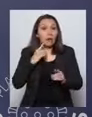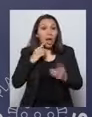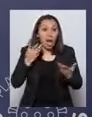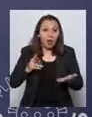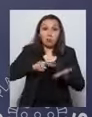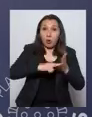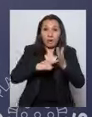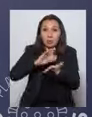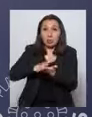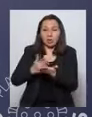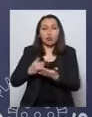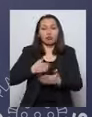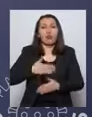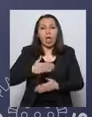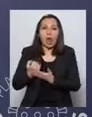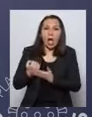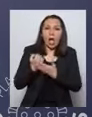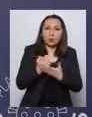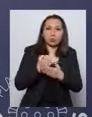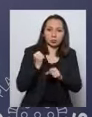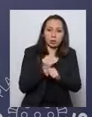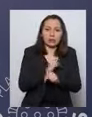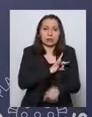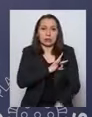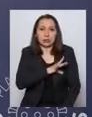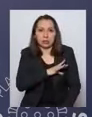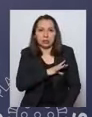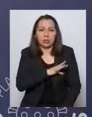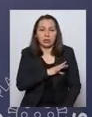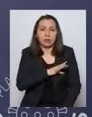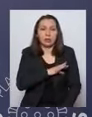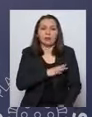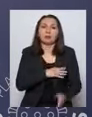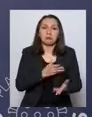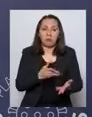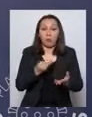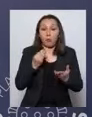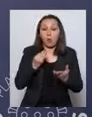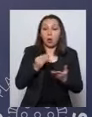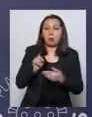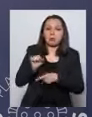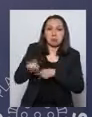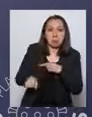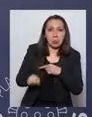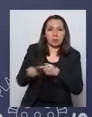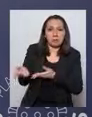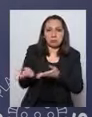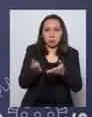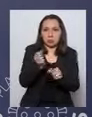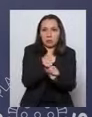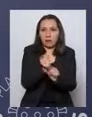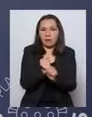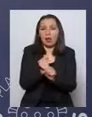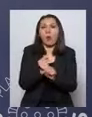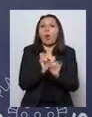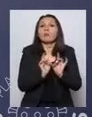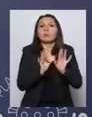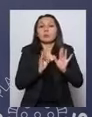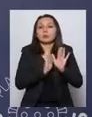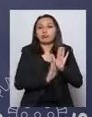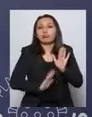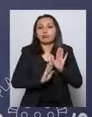sanitaria quisiera ayudar a chile y lo valoramos enormemente y nos da una reserva